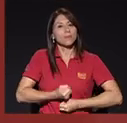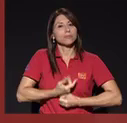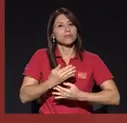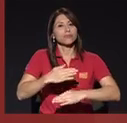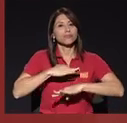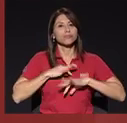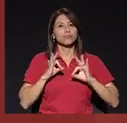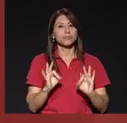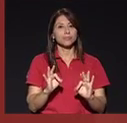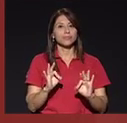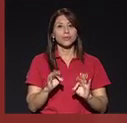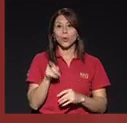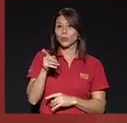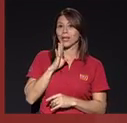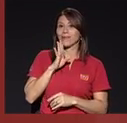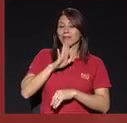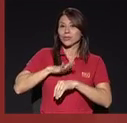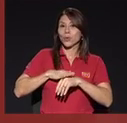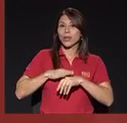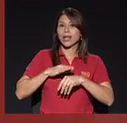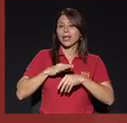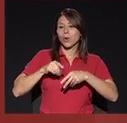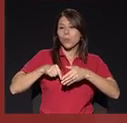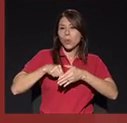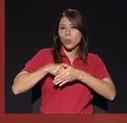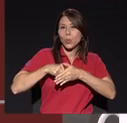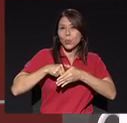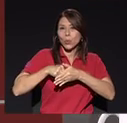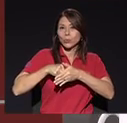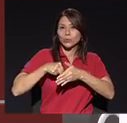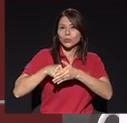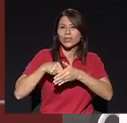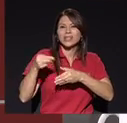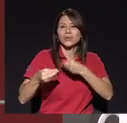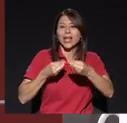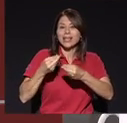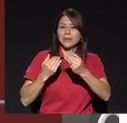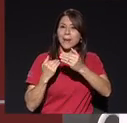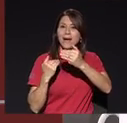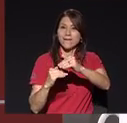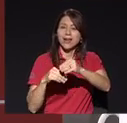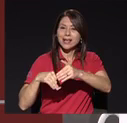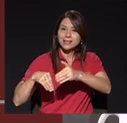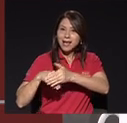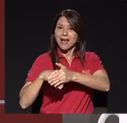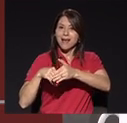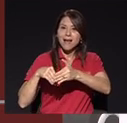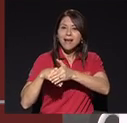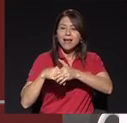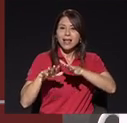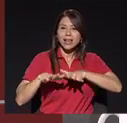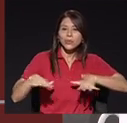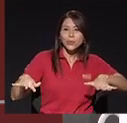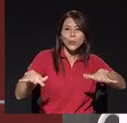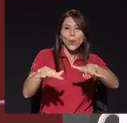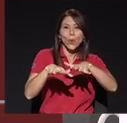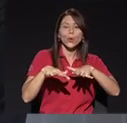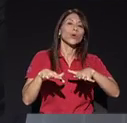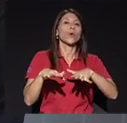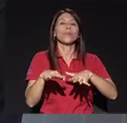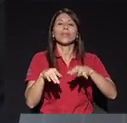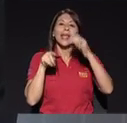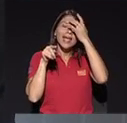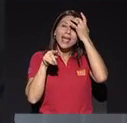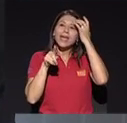plena. Y esos nudos que usted hablaba no son más que otra cosa que las barreras que el entorno de ese profesor,